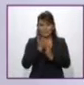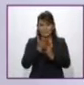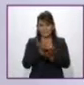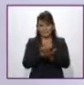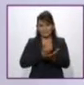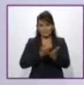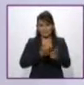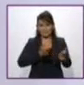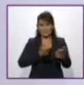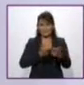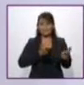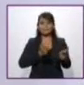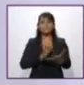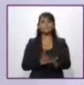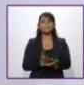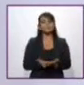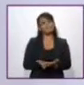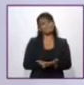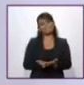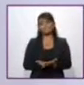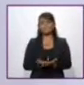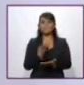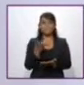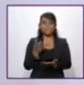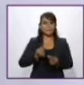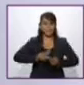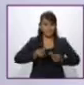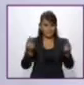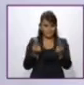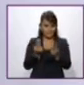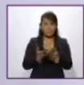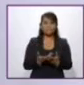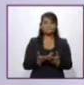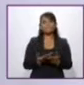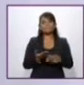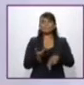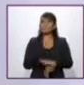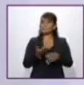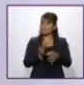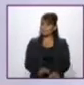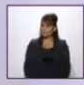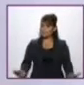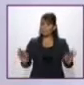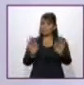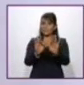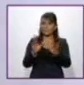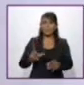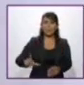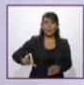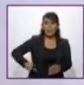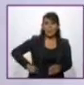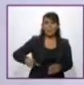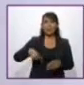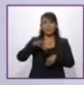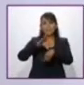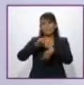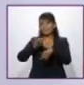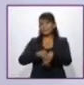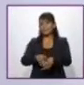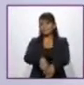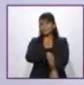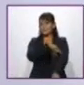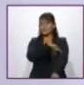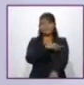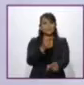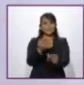a simplificar, modernizaremos y automatizaremos el mayor número de servicios gubernamentales. Y el segundo, con